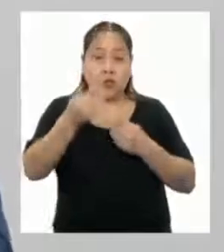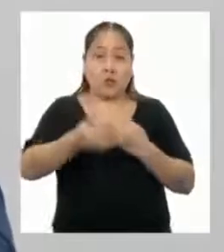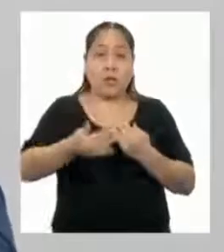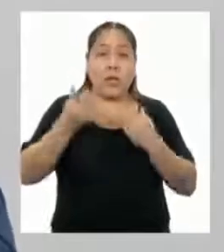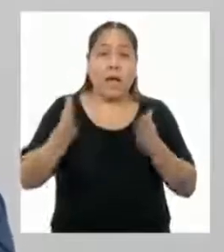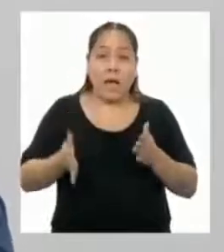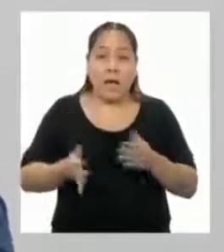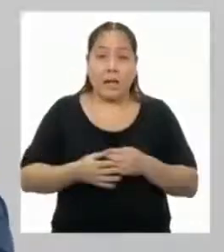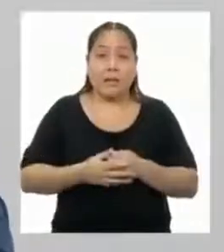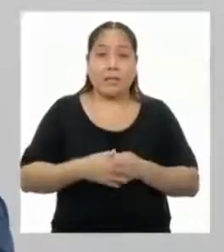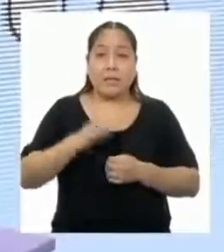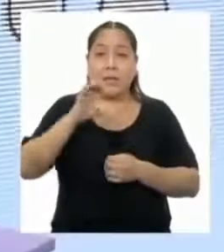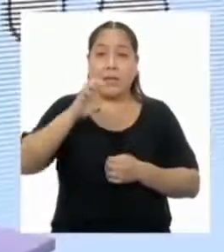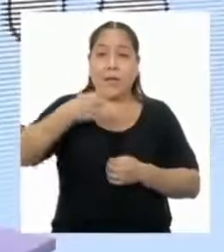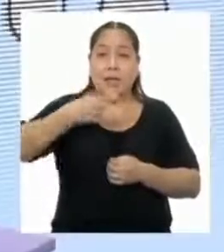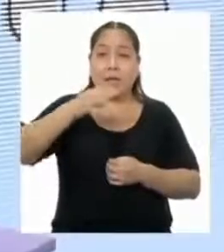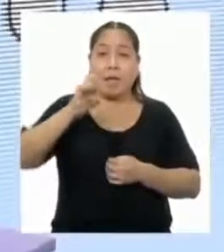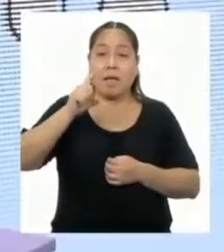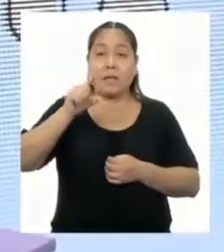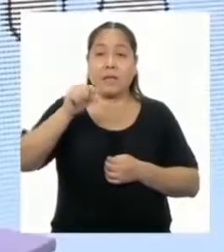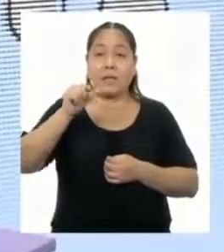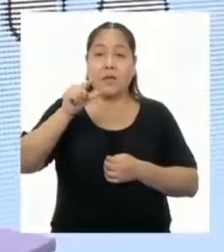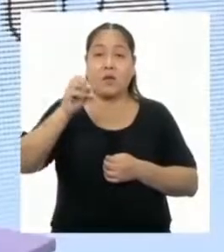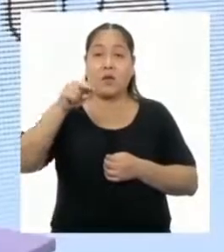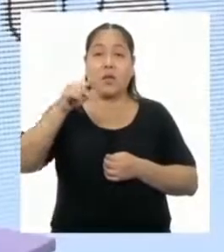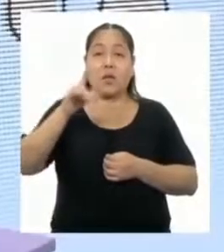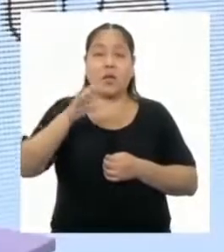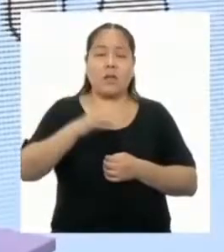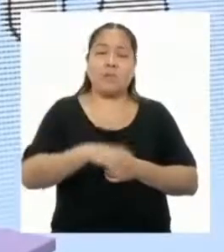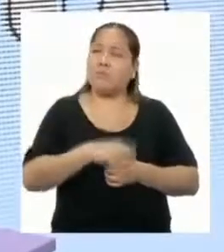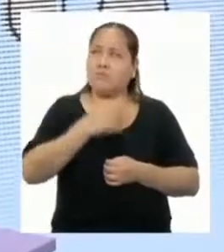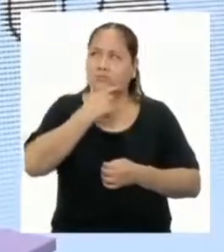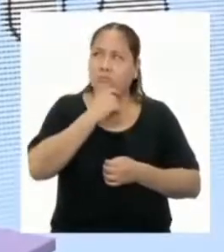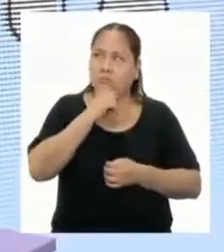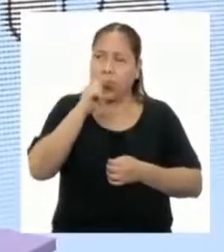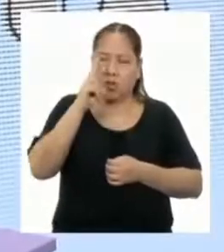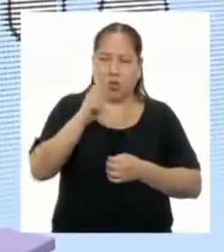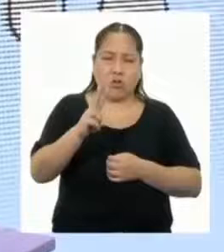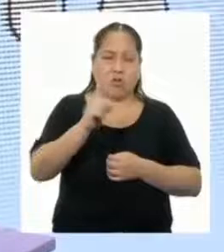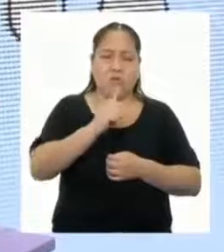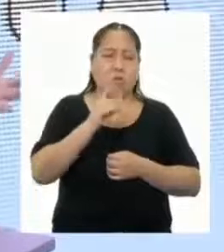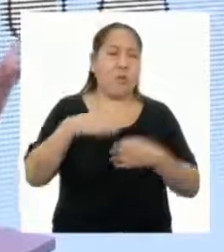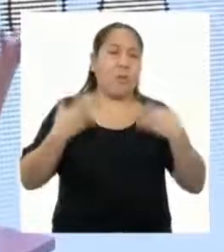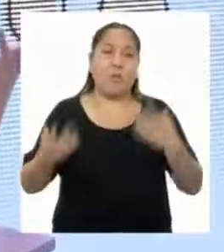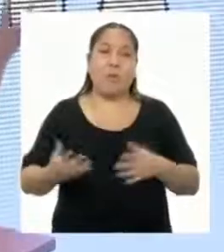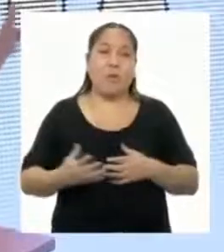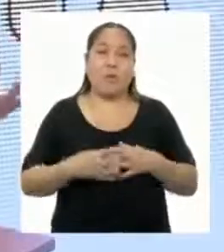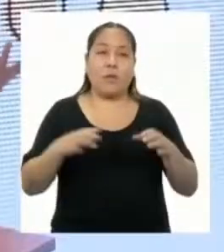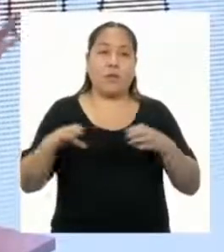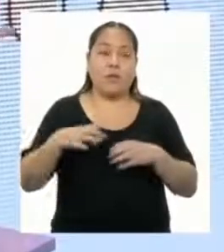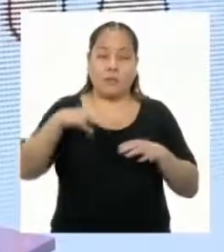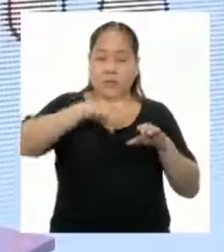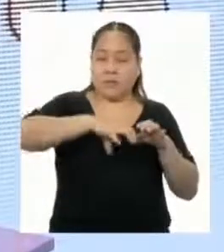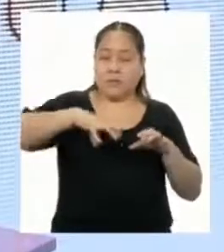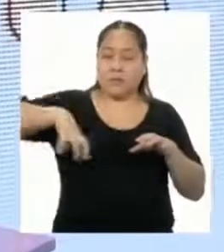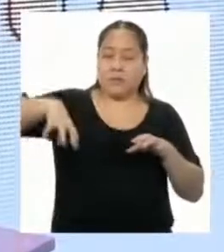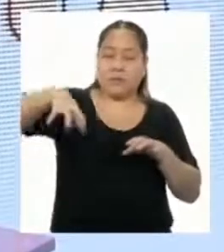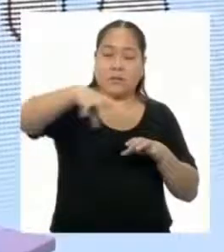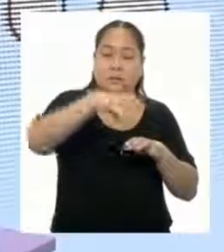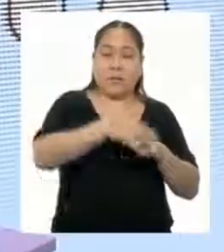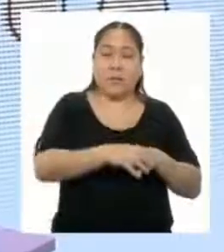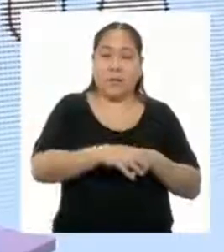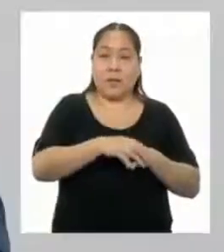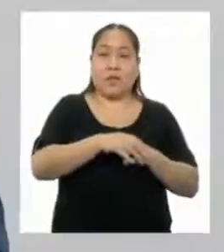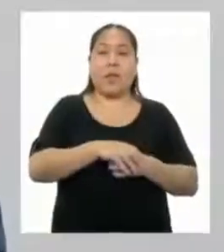cajitas hexagonales. Ay, pero con solo 2 cajas no voy a poder hacer ese efecto de panal de abejas que